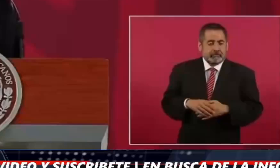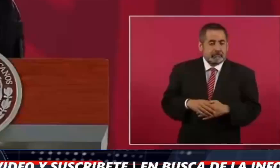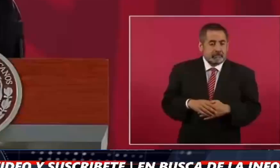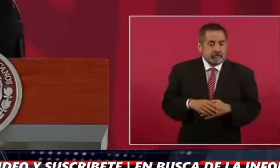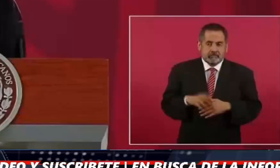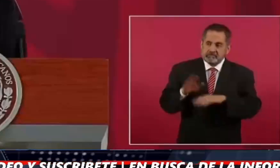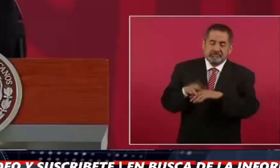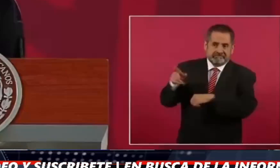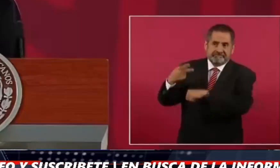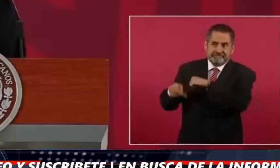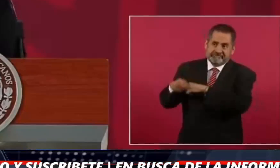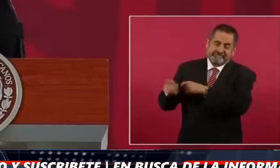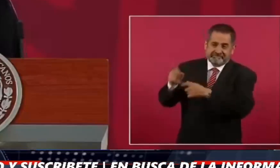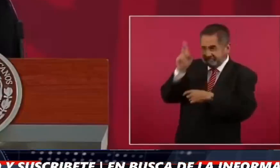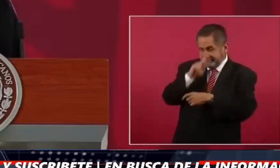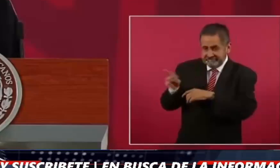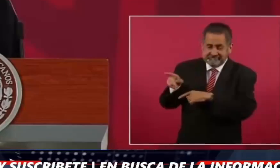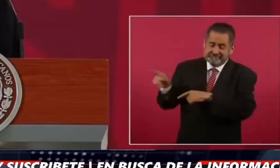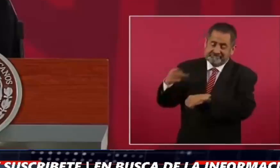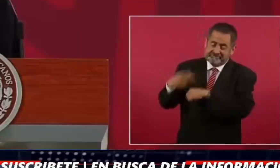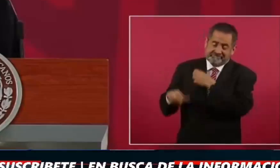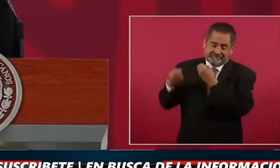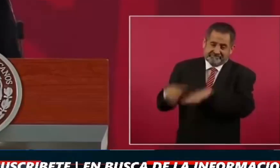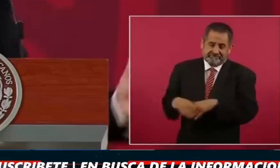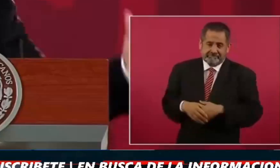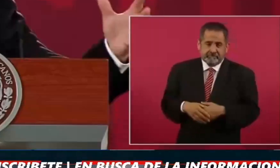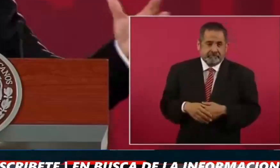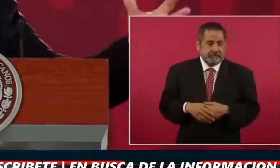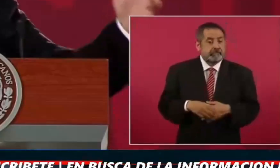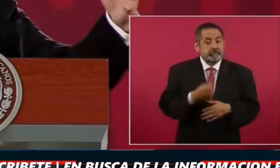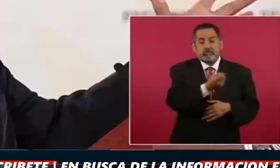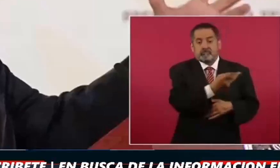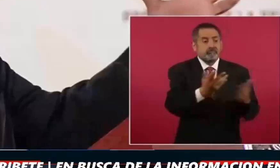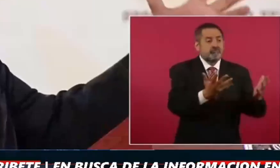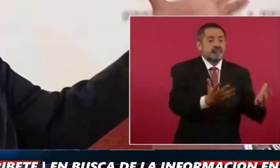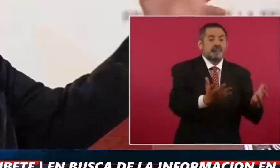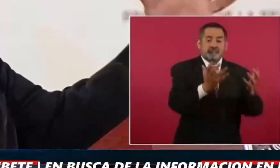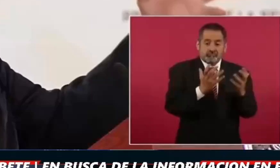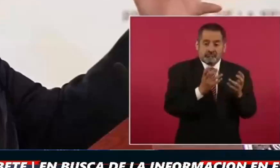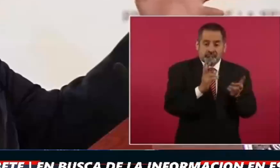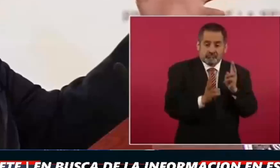porque yo era un peligro para México. Y lo fueron a ver los